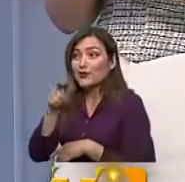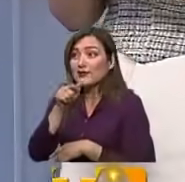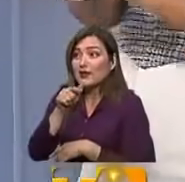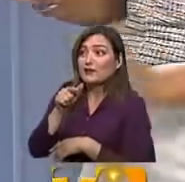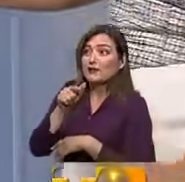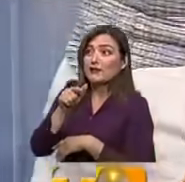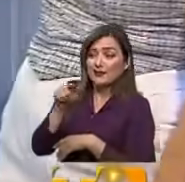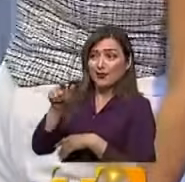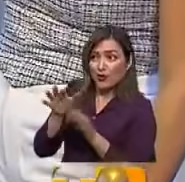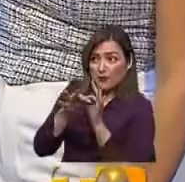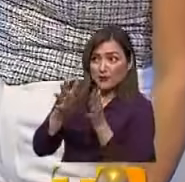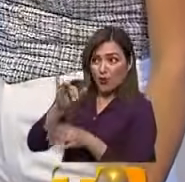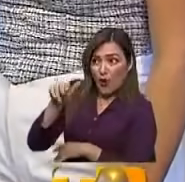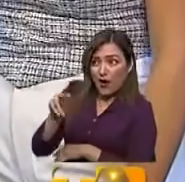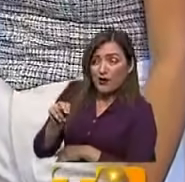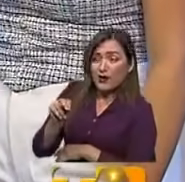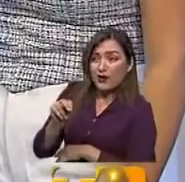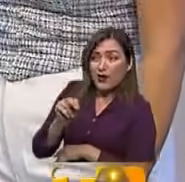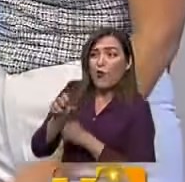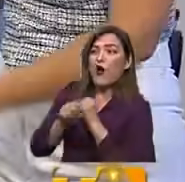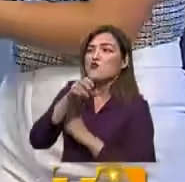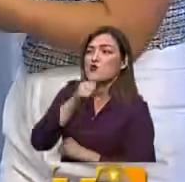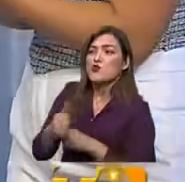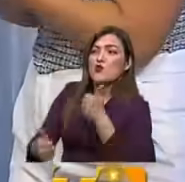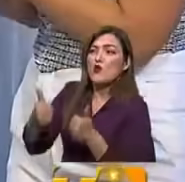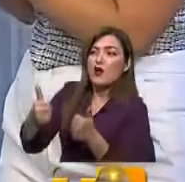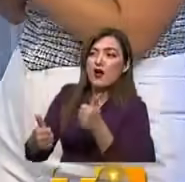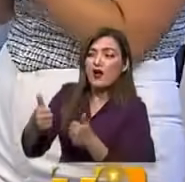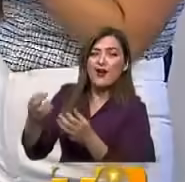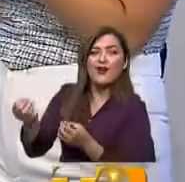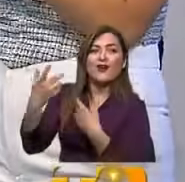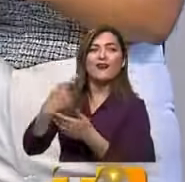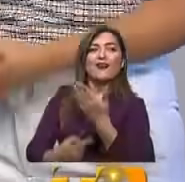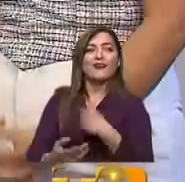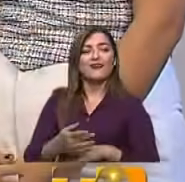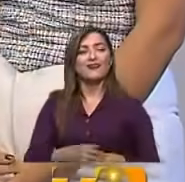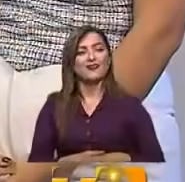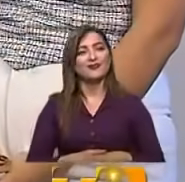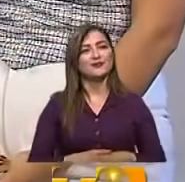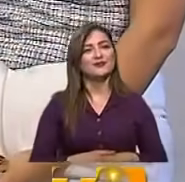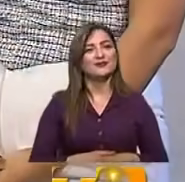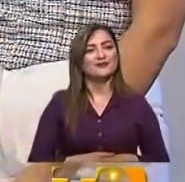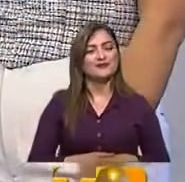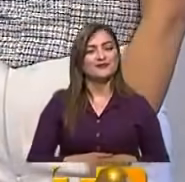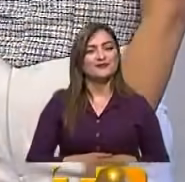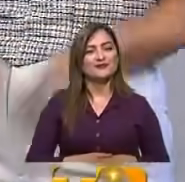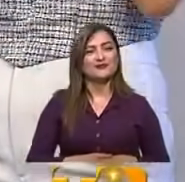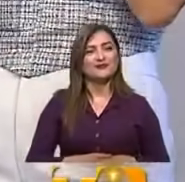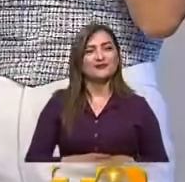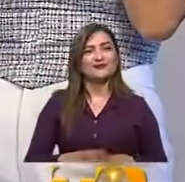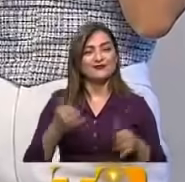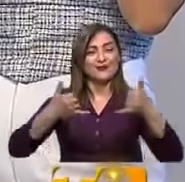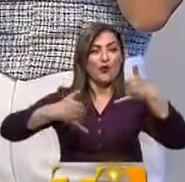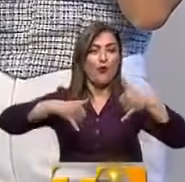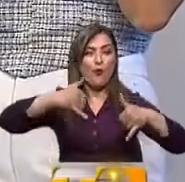es? ¿Mi compañero? ¿O es del año viejo? Juan Miguel, cuéntanos, ¿qué encontramos por allá? El juego del calamar